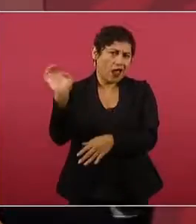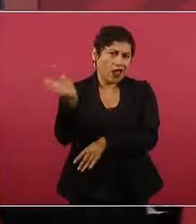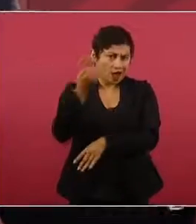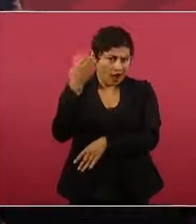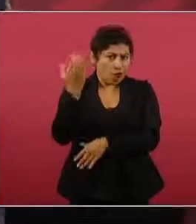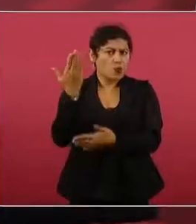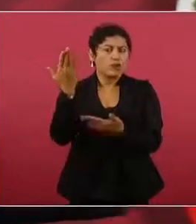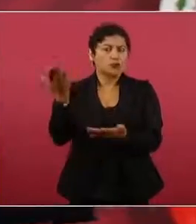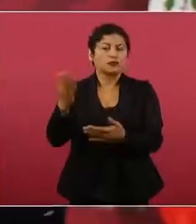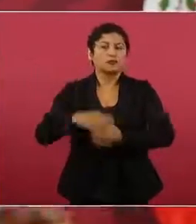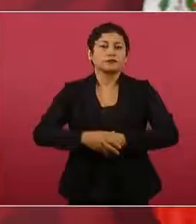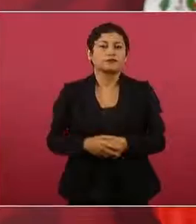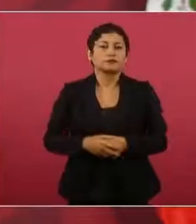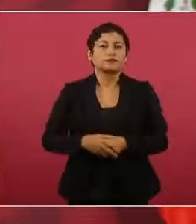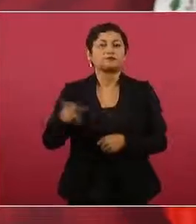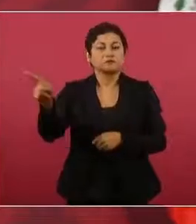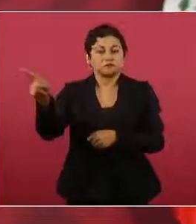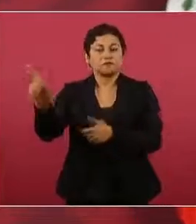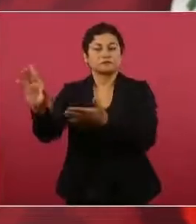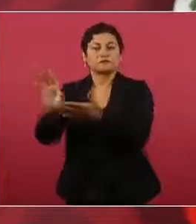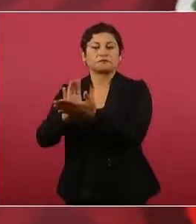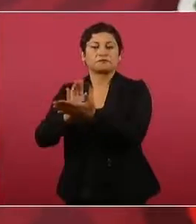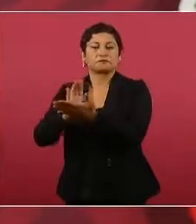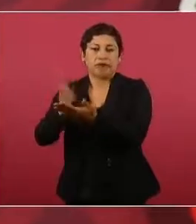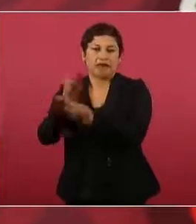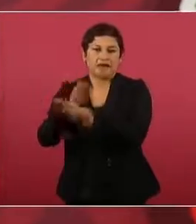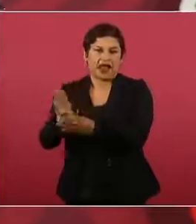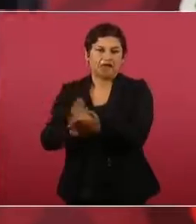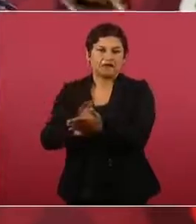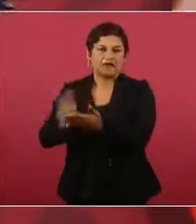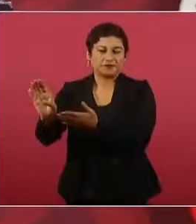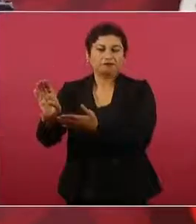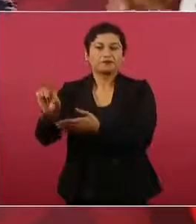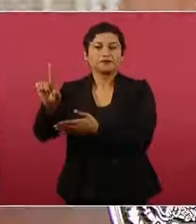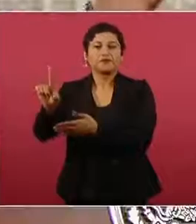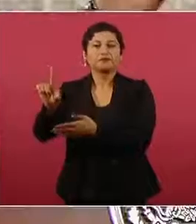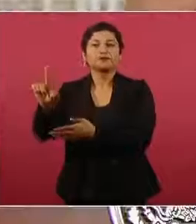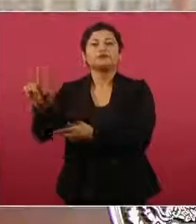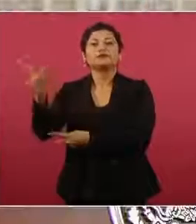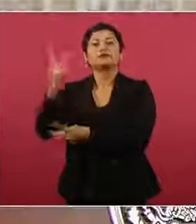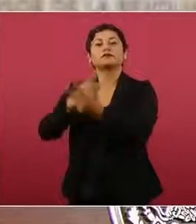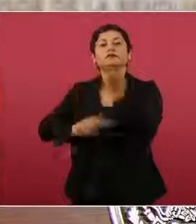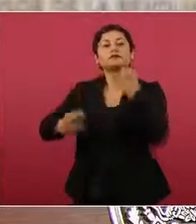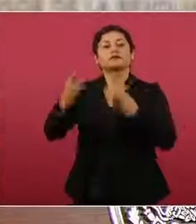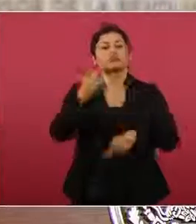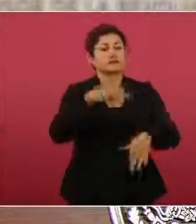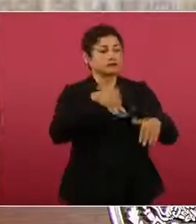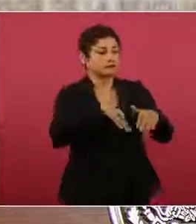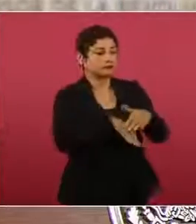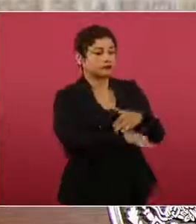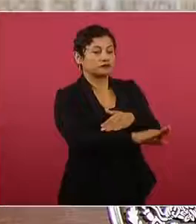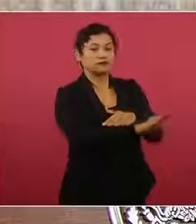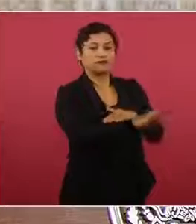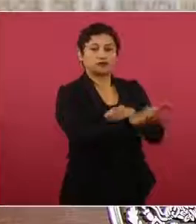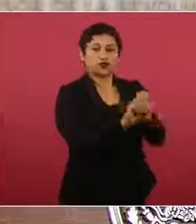entra a su oficina y como algo espontáneo lo están esperando sus funcionarios y le